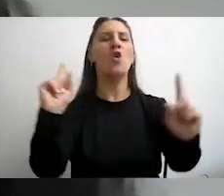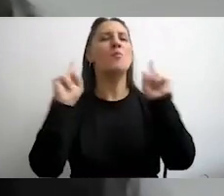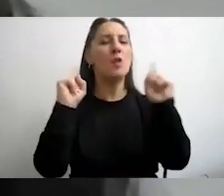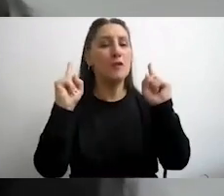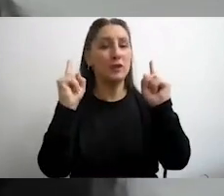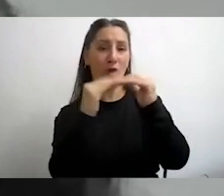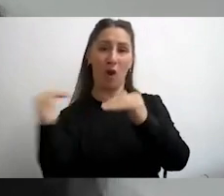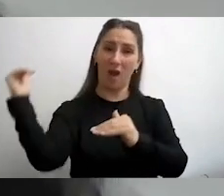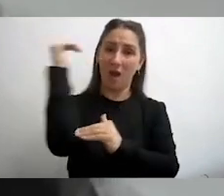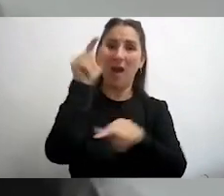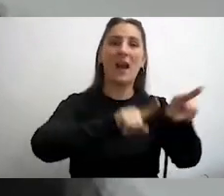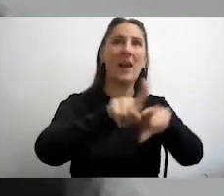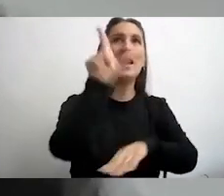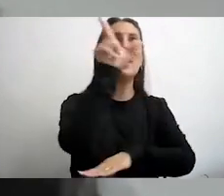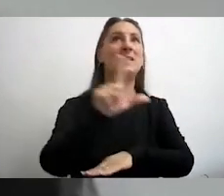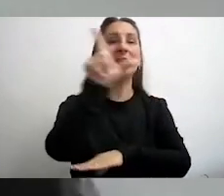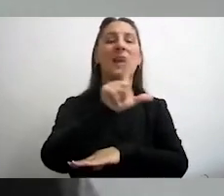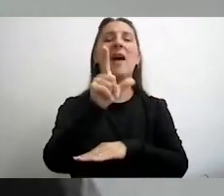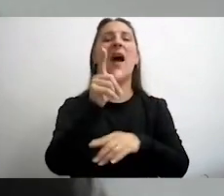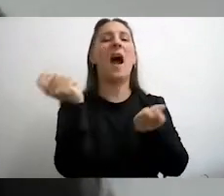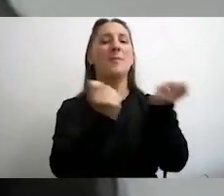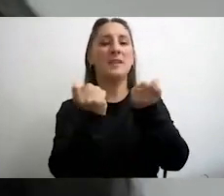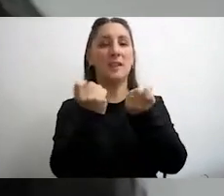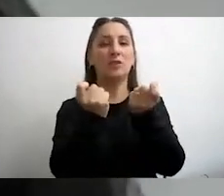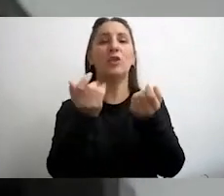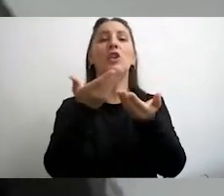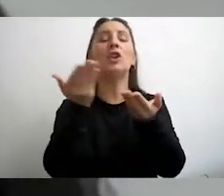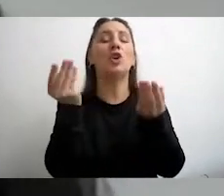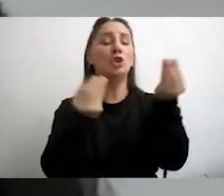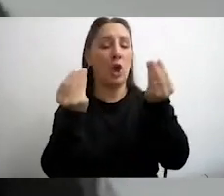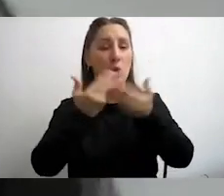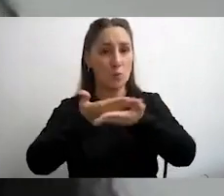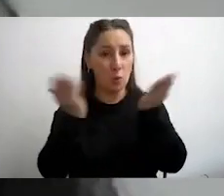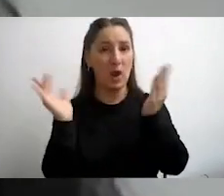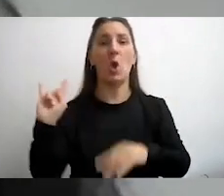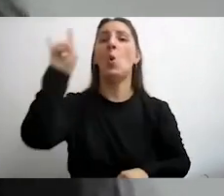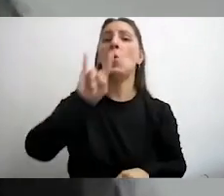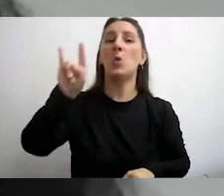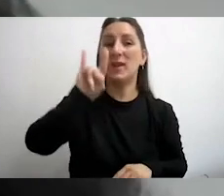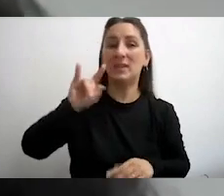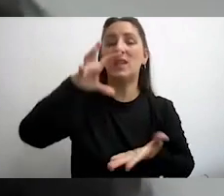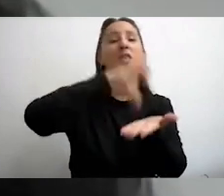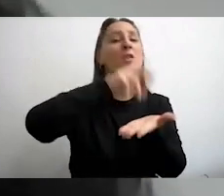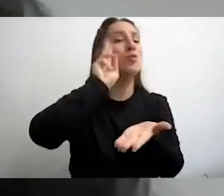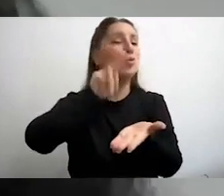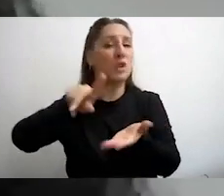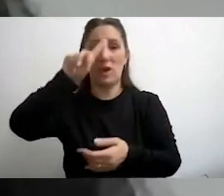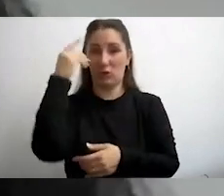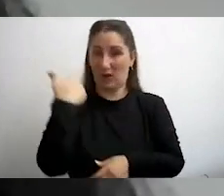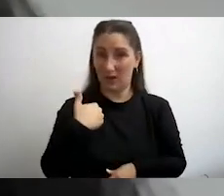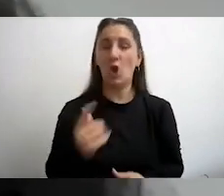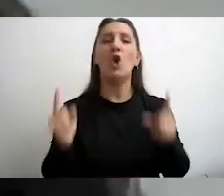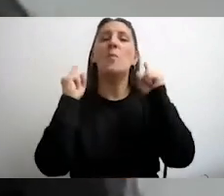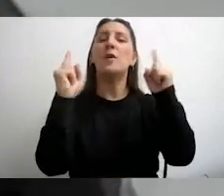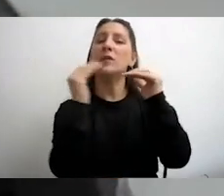grado en las carreras de licenciada en Administración y Contador Público de la Universidad del Museo Social Argentino, profesora del